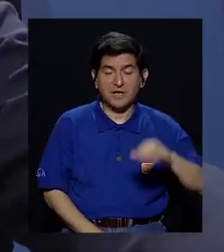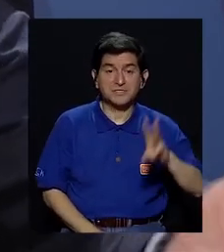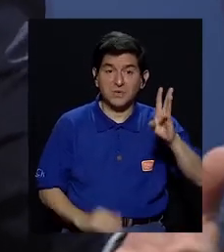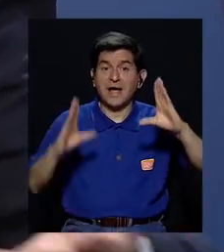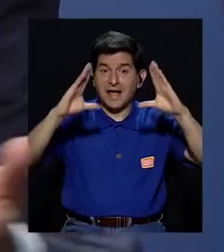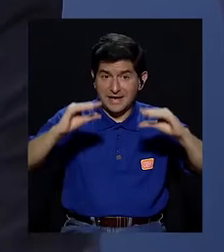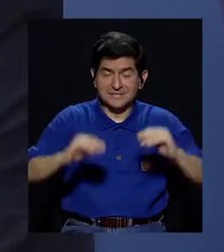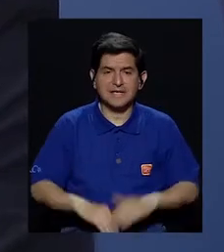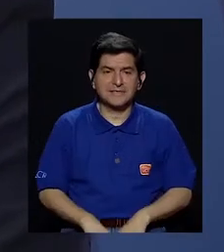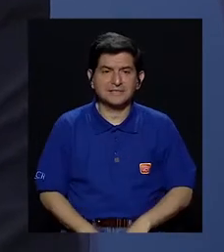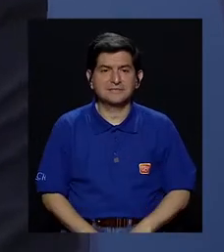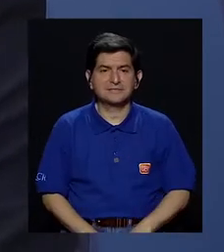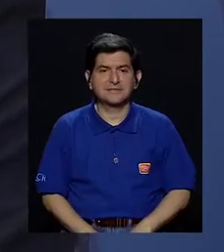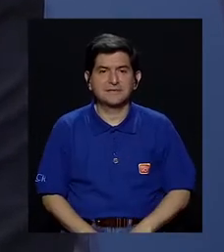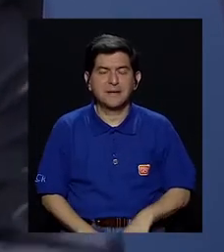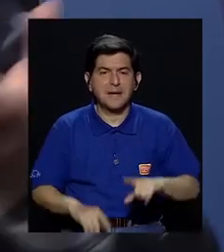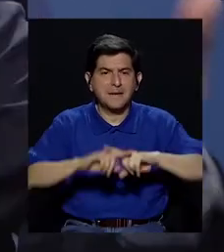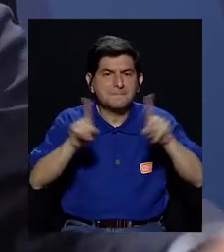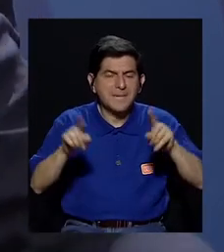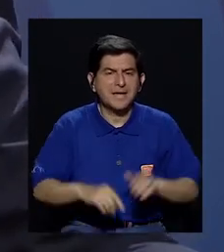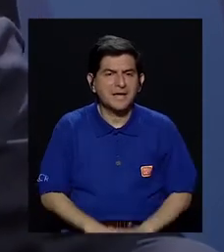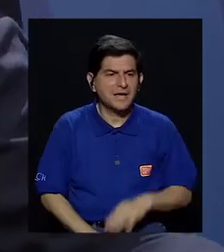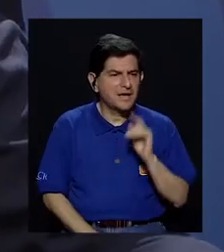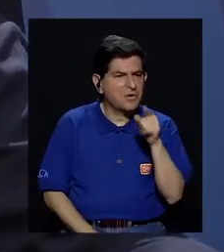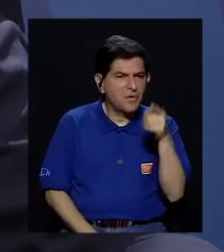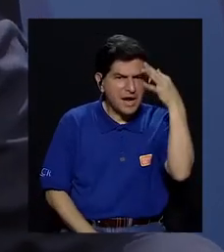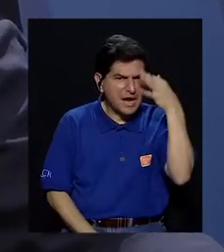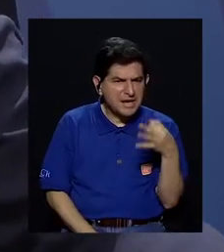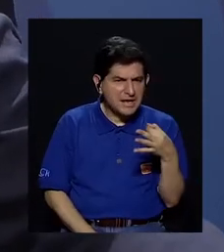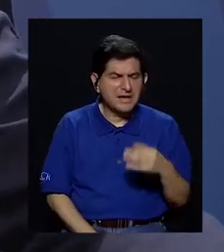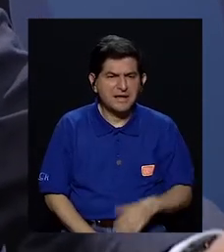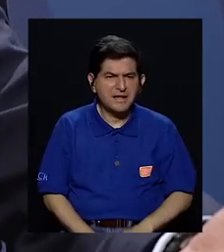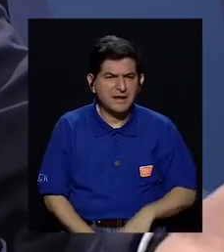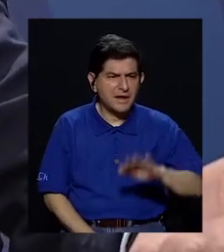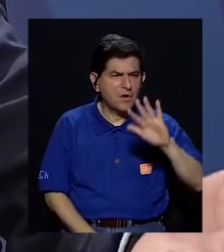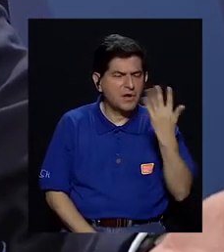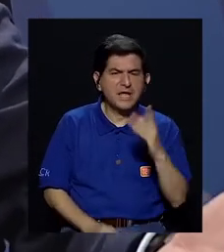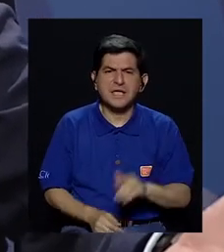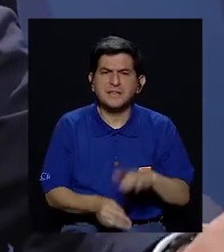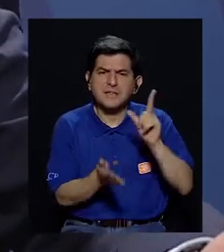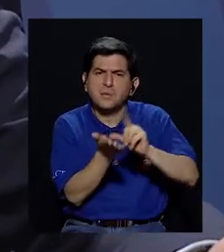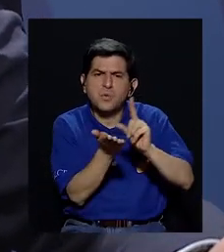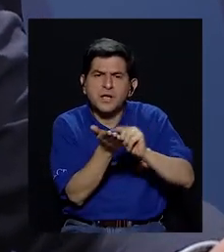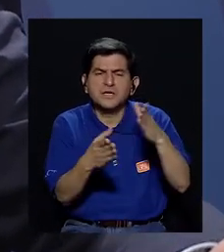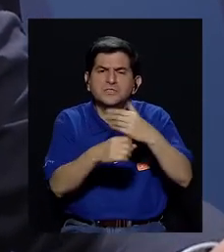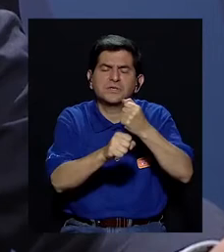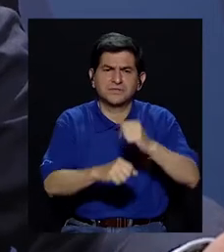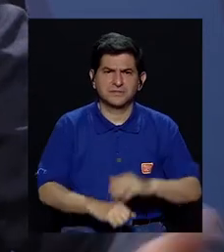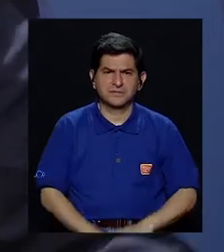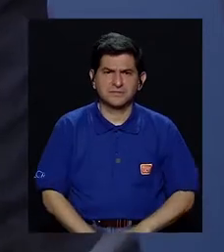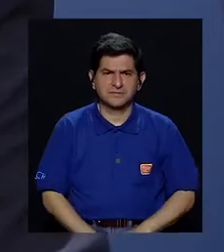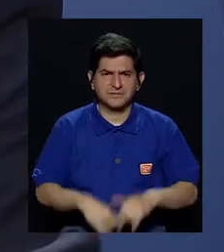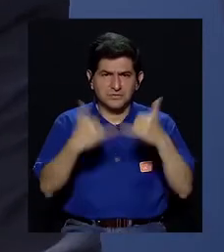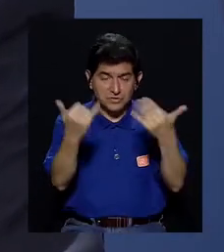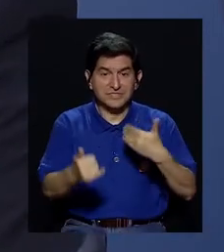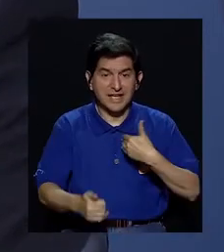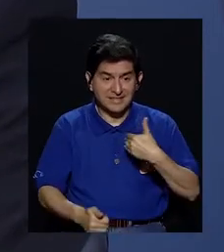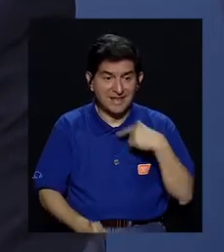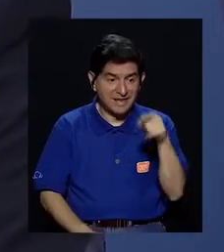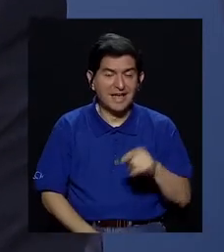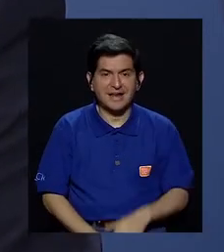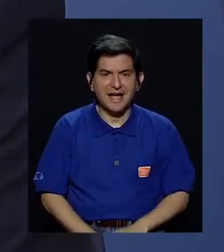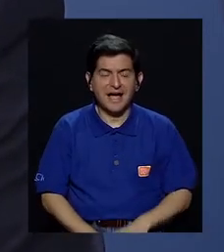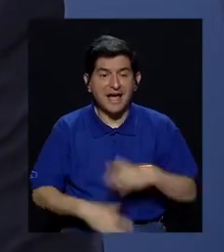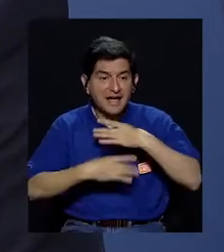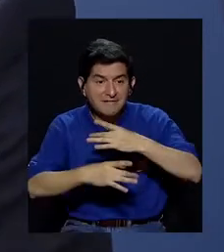tarde piensa lo hace también a las seis de la tarde pero contigo había estado creo que esa fue su quinta publicación en el día o sea ya había logrado generar